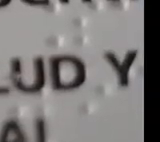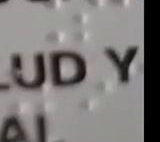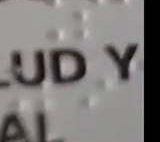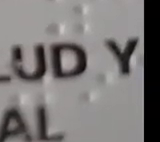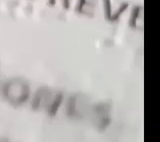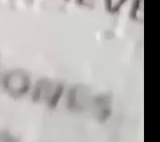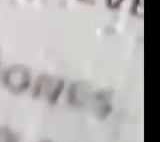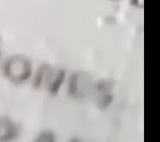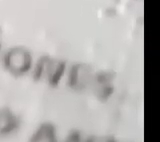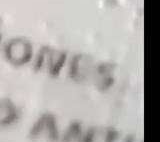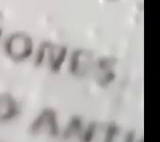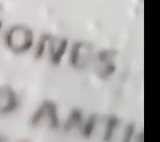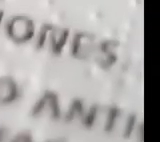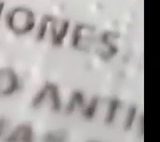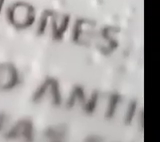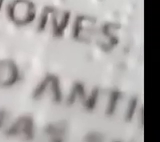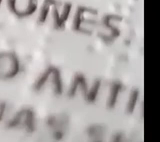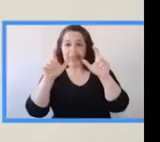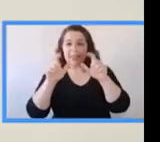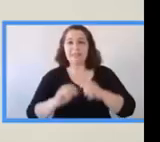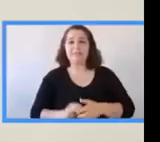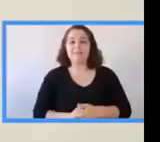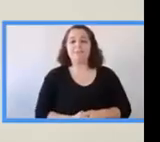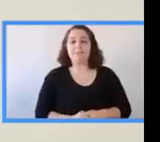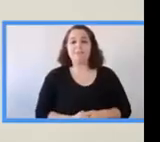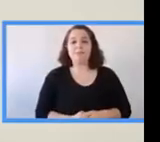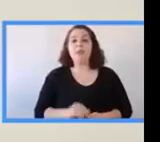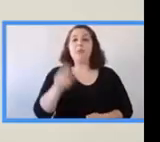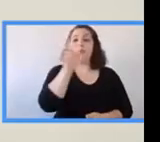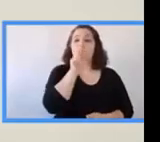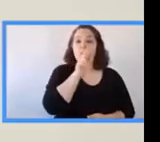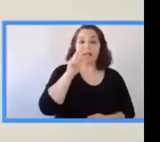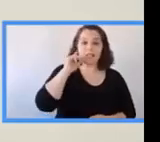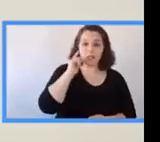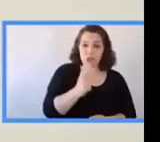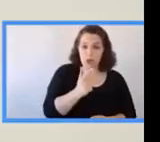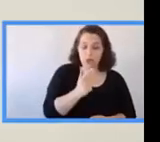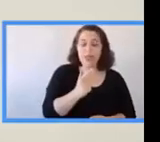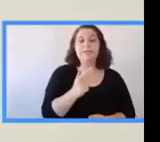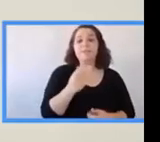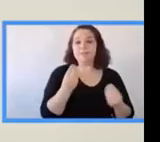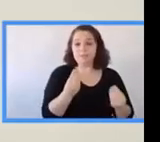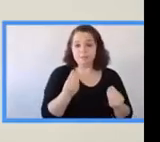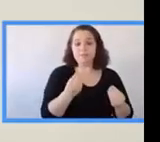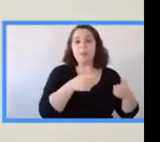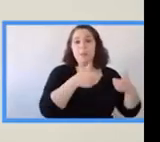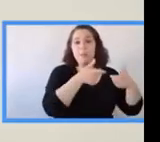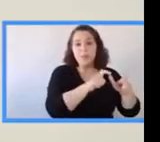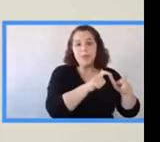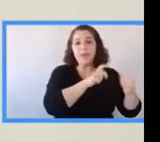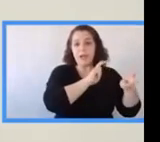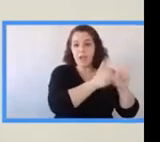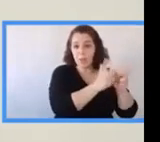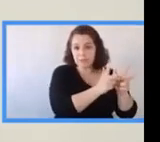se ven folletos escritos con letra ampliada y braille. En el caso de las mujeres sordas o con discapacidad auditiva, se